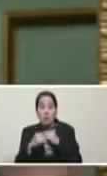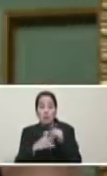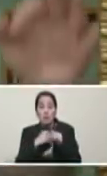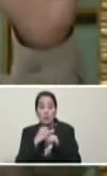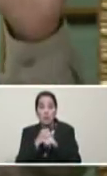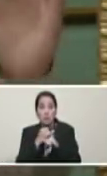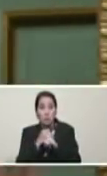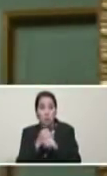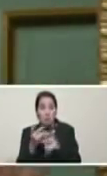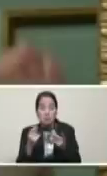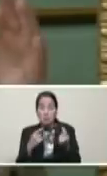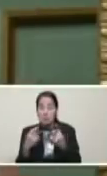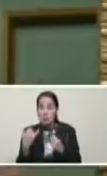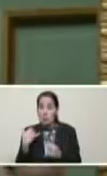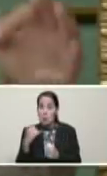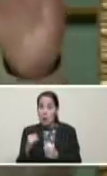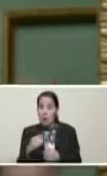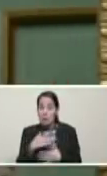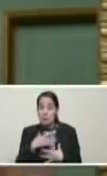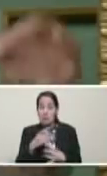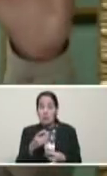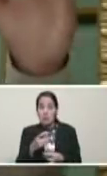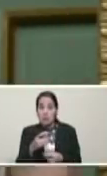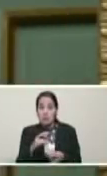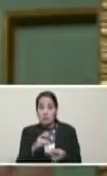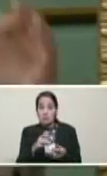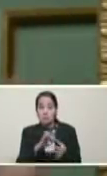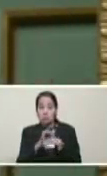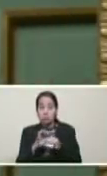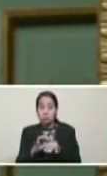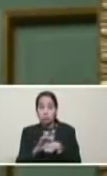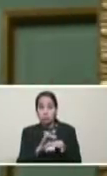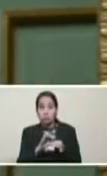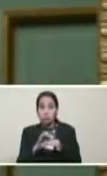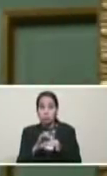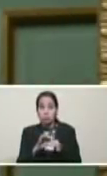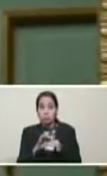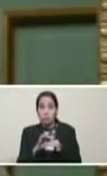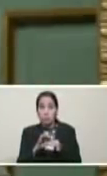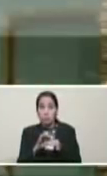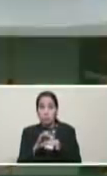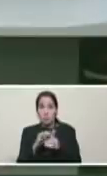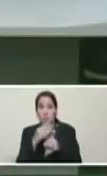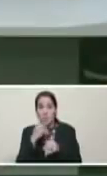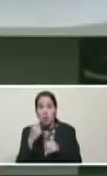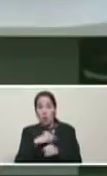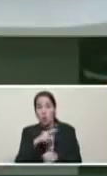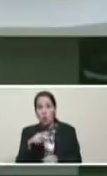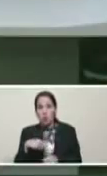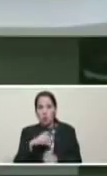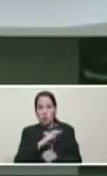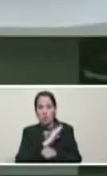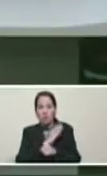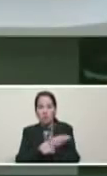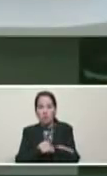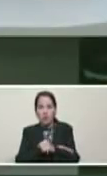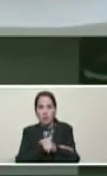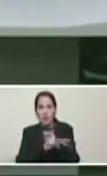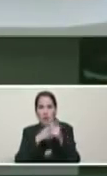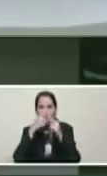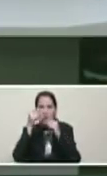que tienen interés de venir a asociarse para levantar la capacidad productiva no sólo somos la fuerza de david y su